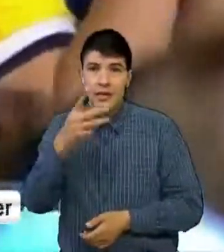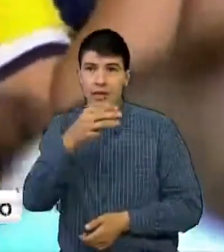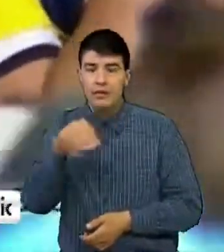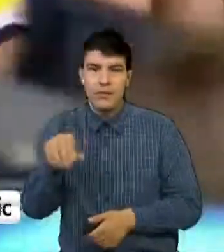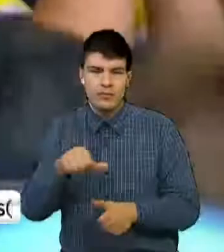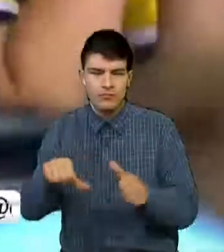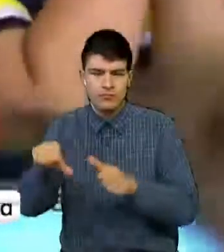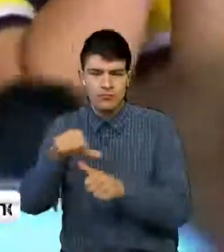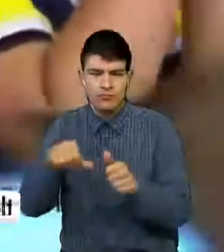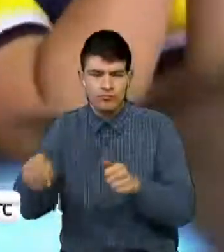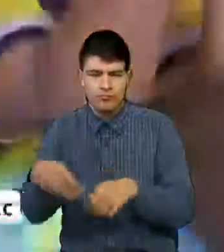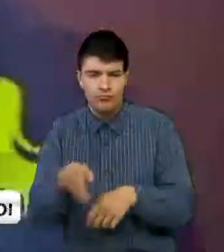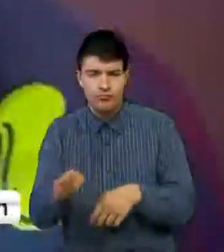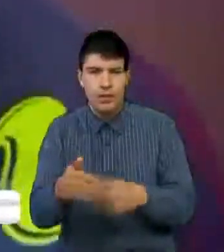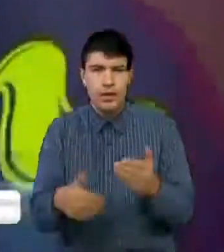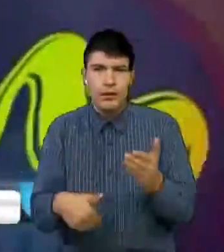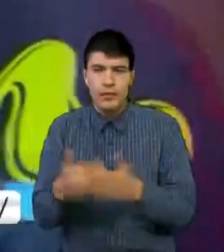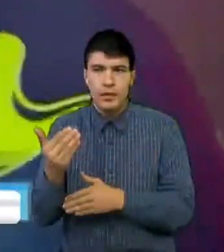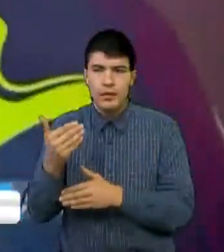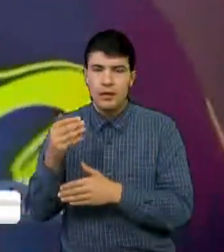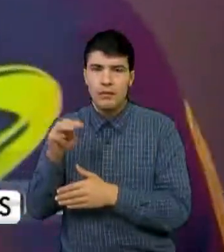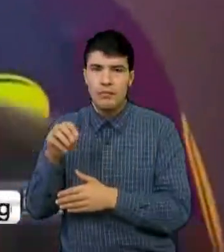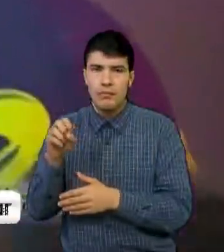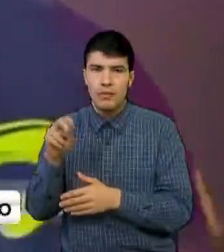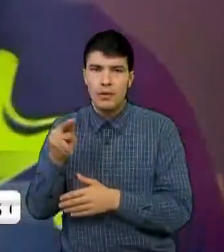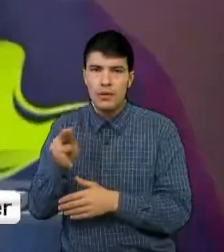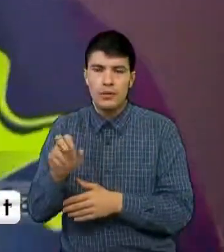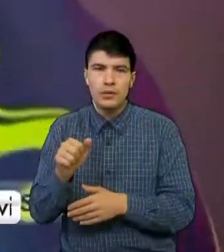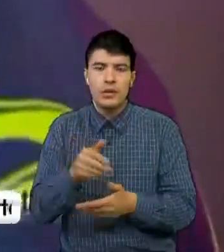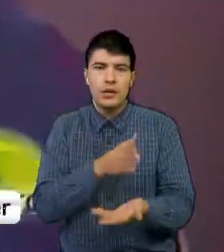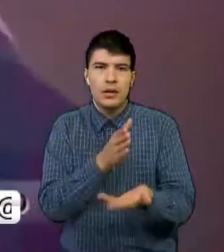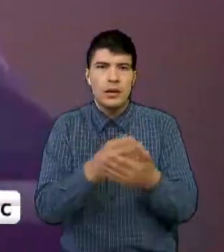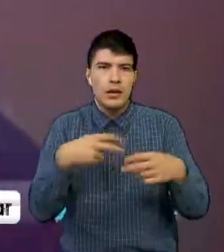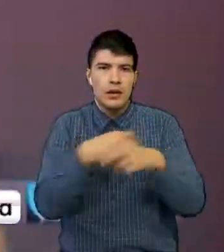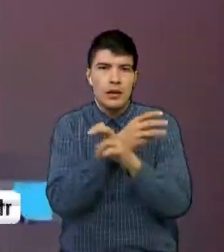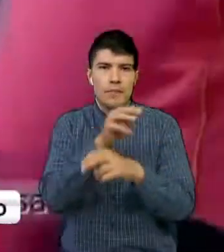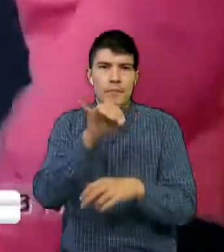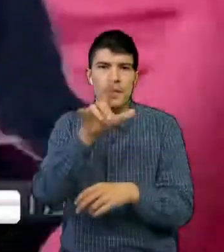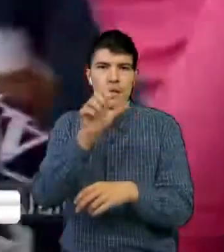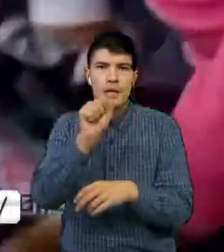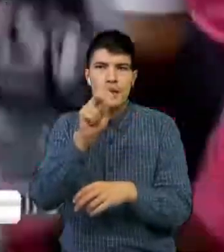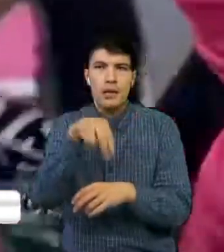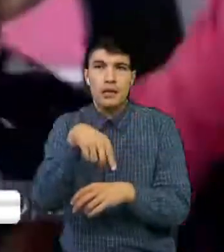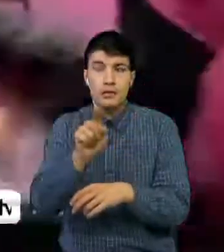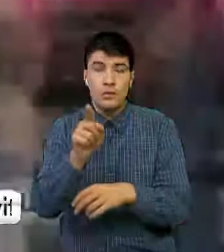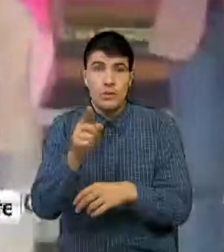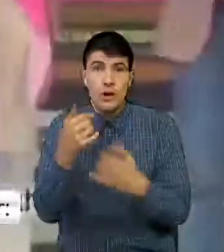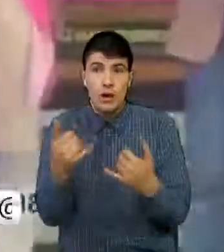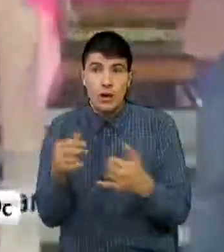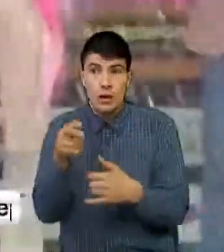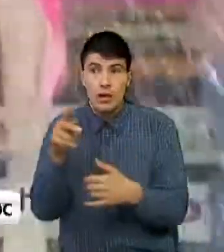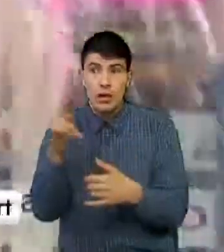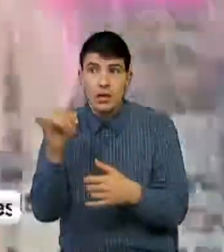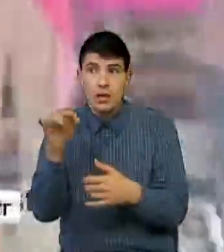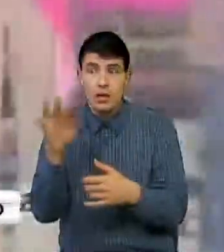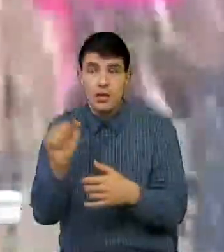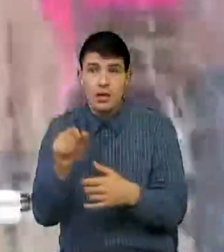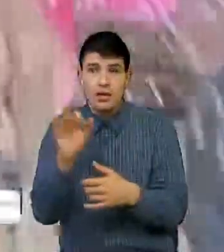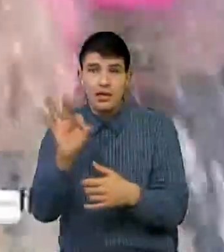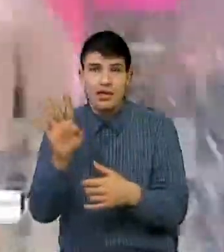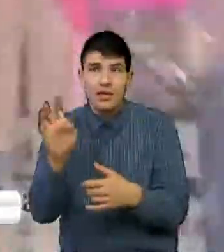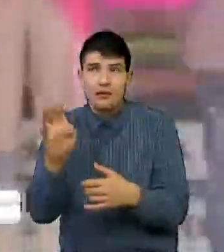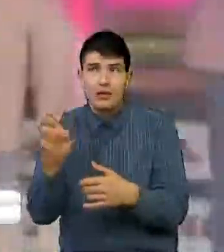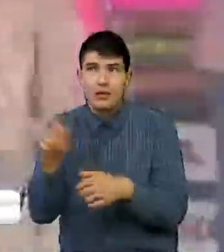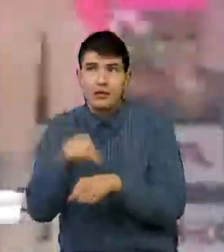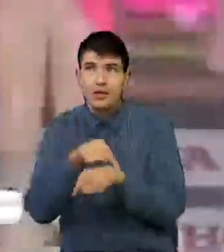recorrido que partirá desde el circuito de monza y acabará en la plaza del duomo de milán quintana suma ahora 39 segundos de diferencia sobre nibali